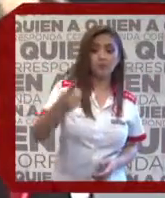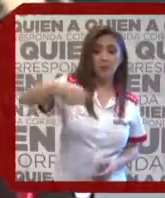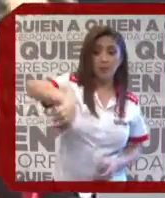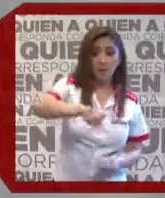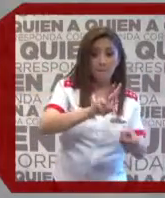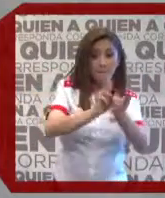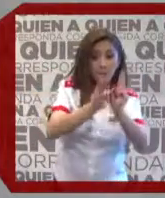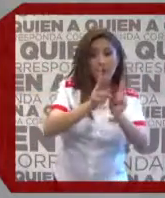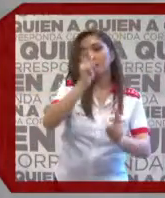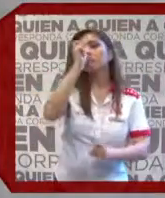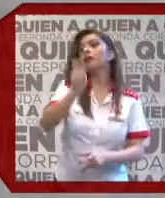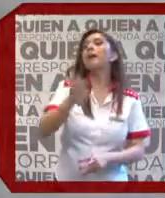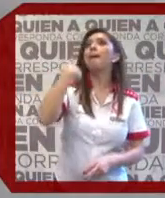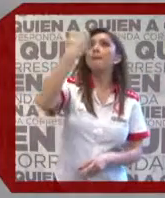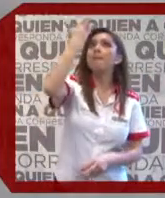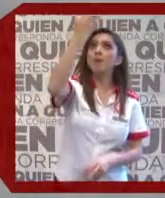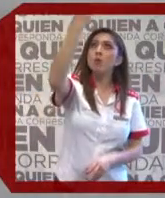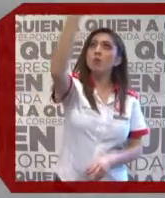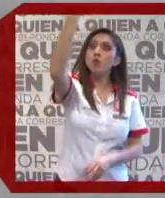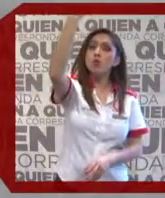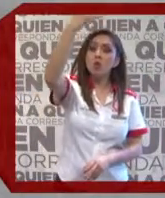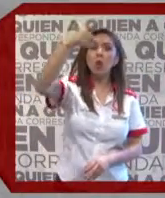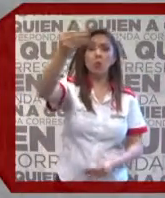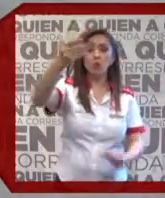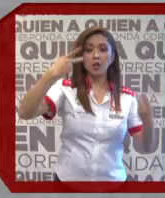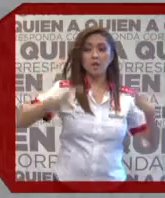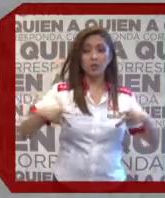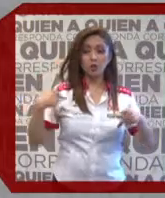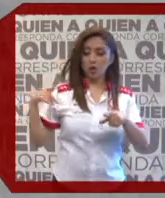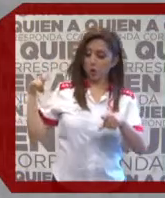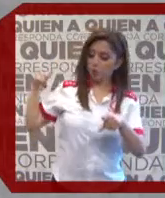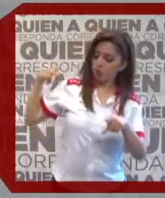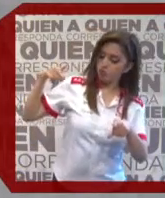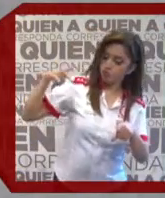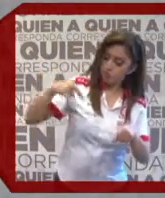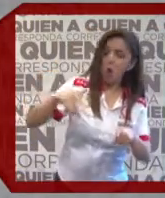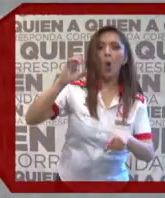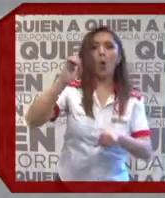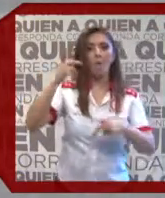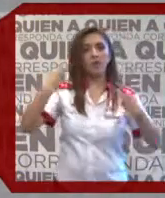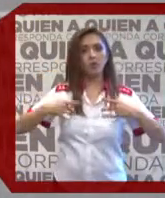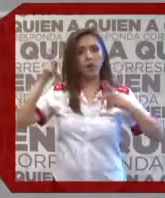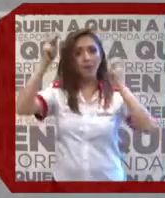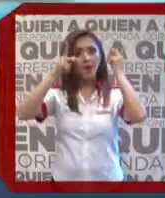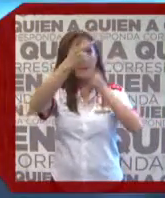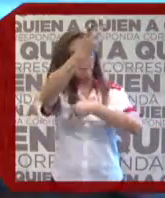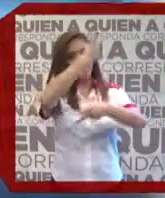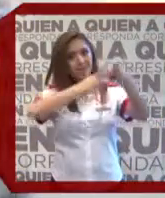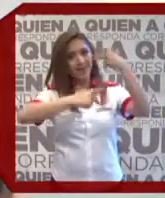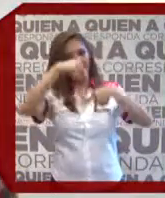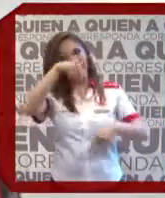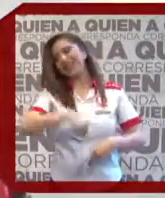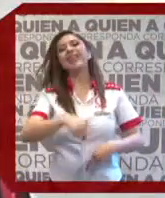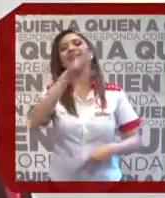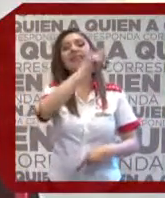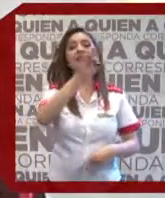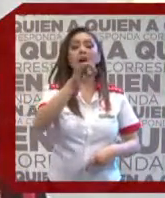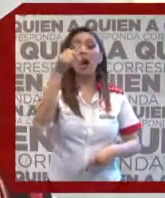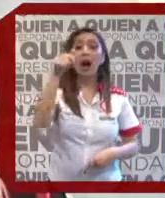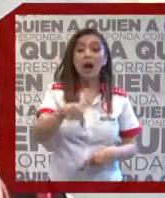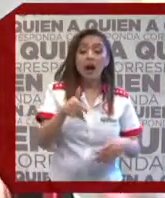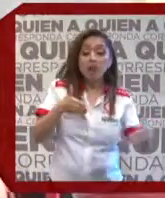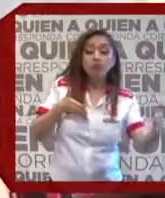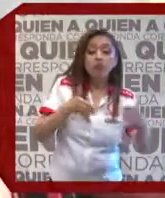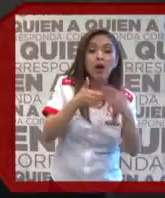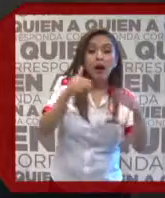pongan un semáforo. Hay mucho tránsito que baja de la Capu, ¿sí? O visitantes que vienen de la Ciudad de México. Les ha tocado percances, ¿sí?